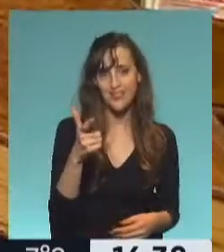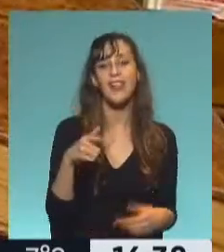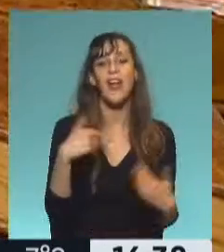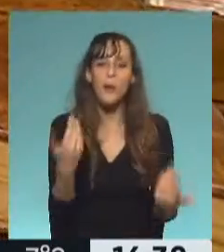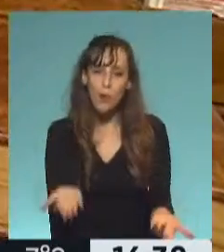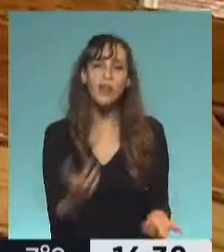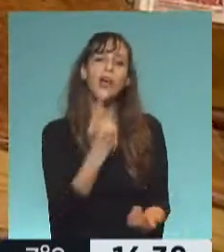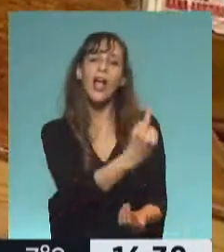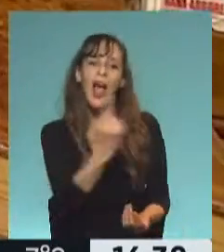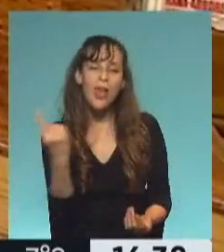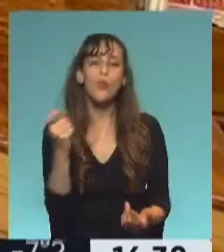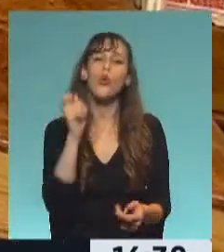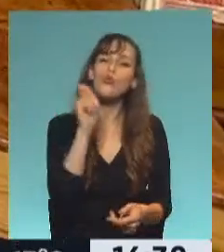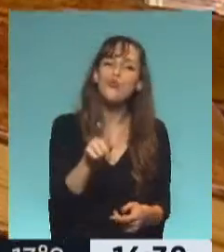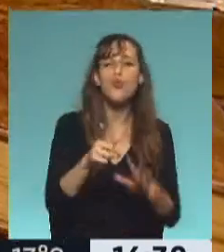librero tiene